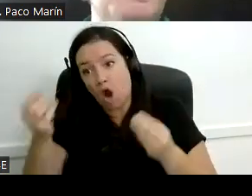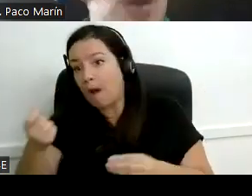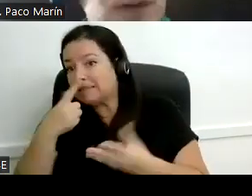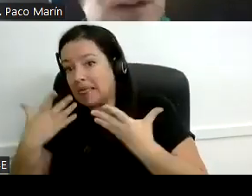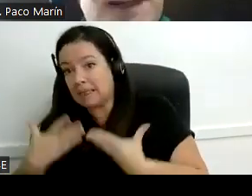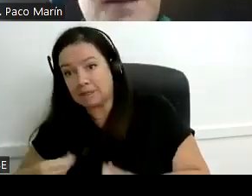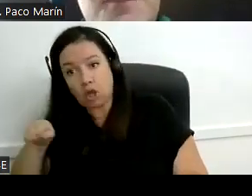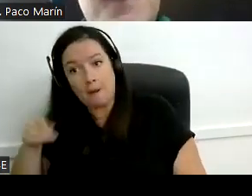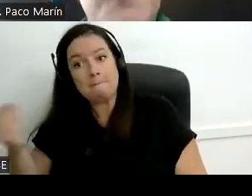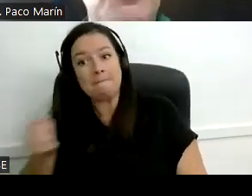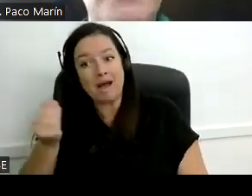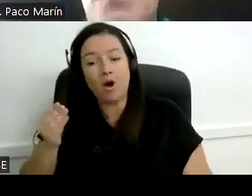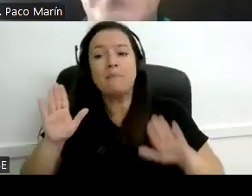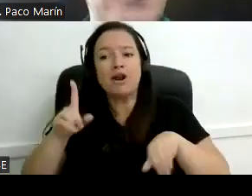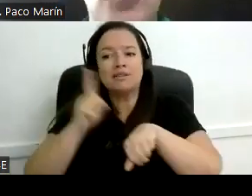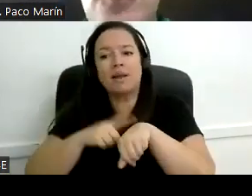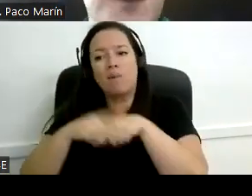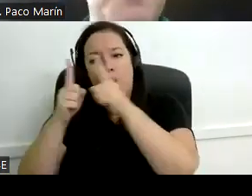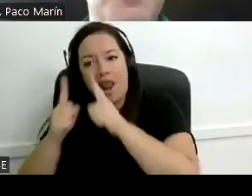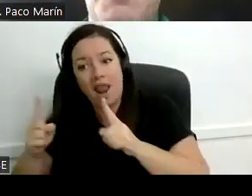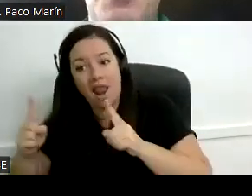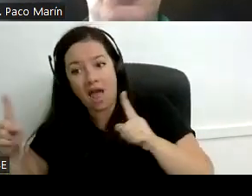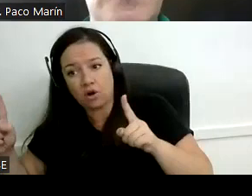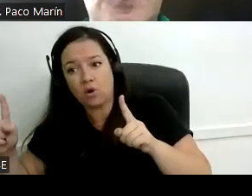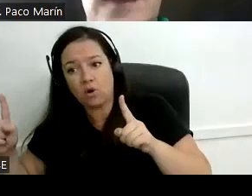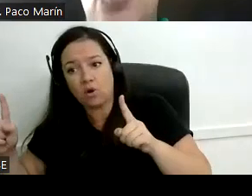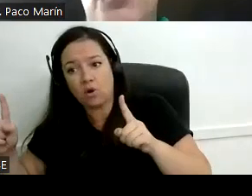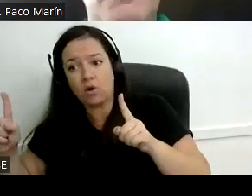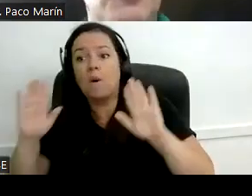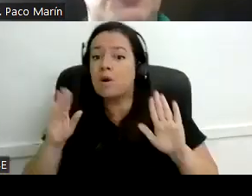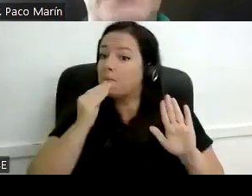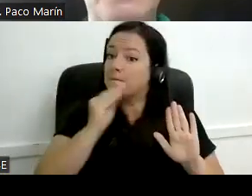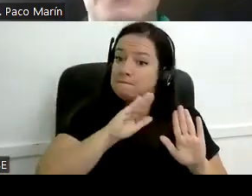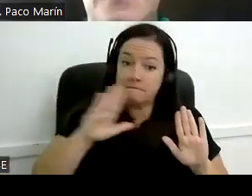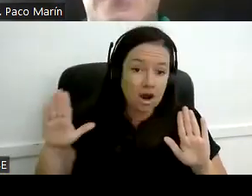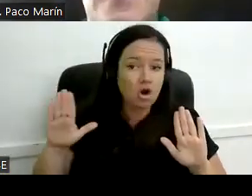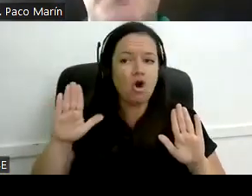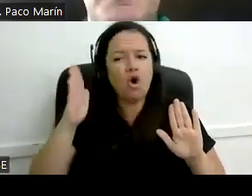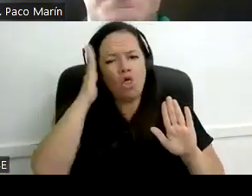tranquilizantes, pero hemos de esperar más tiempo y en cualquier caso siempre será mejor si conseguimos dormir